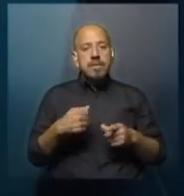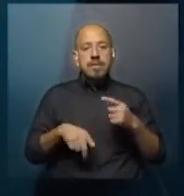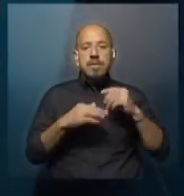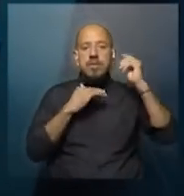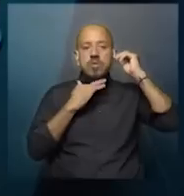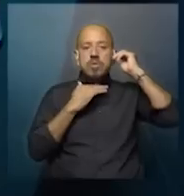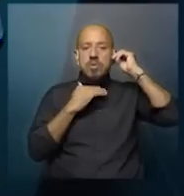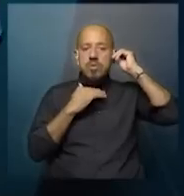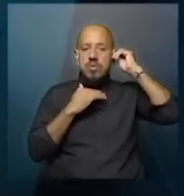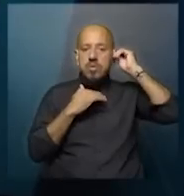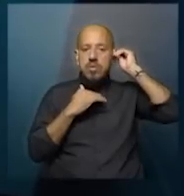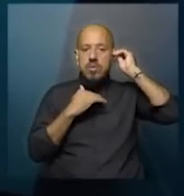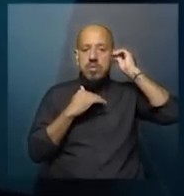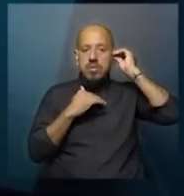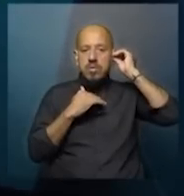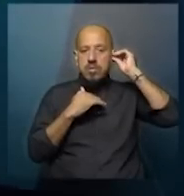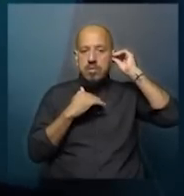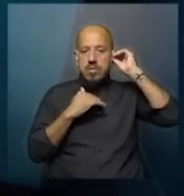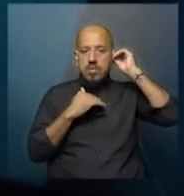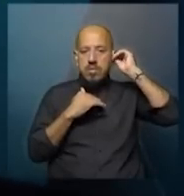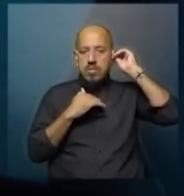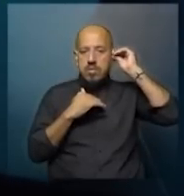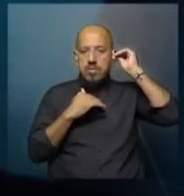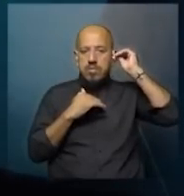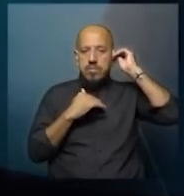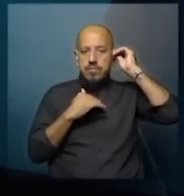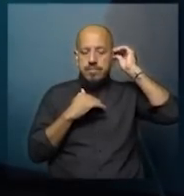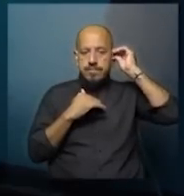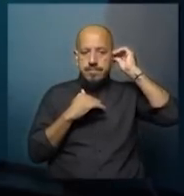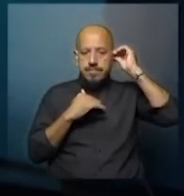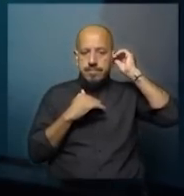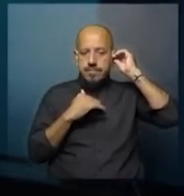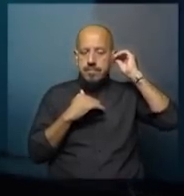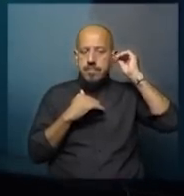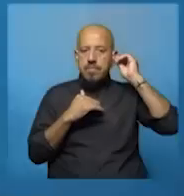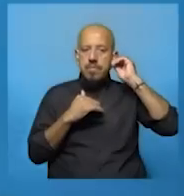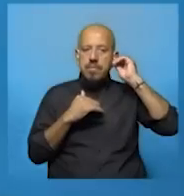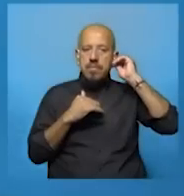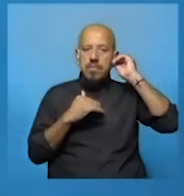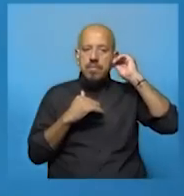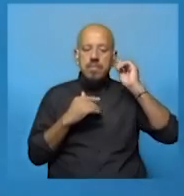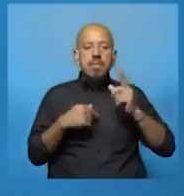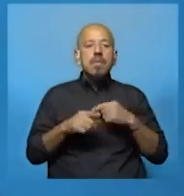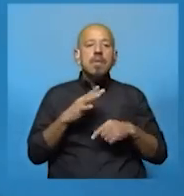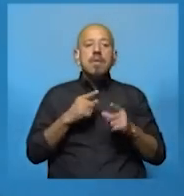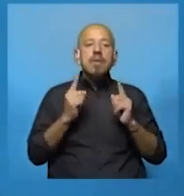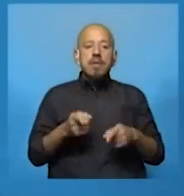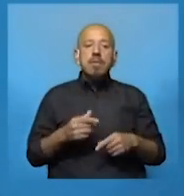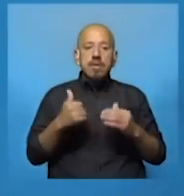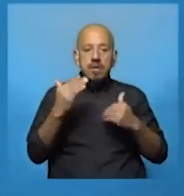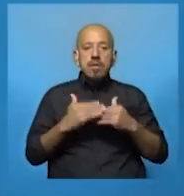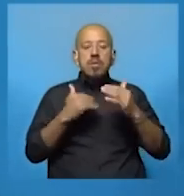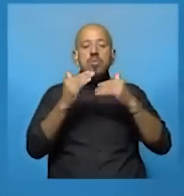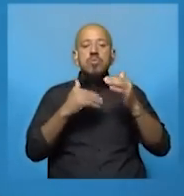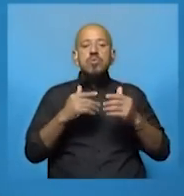vinculados por ejemplo al campo a emprendimientos agrícolas a la construcción y en ese sentido también en las construcciones de las ciudades